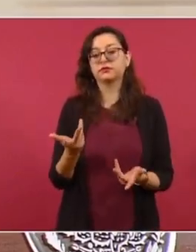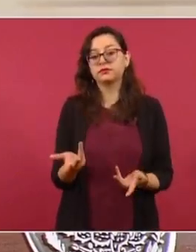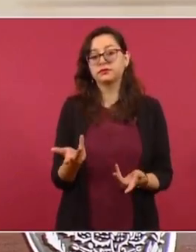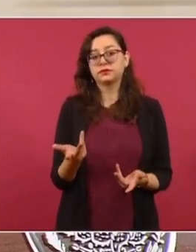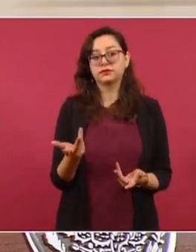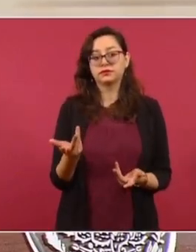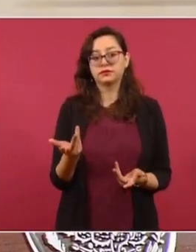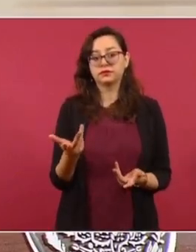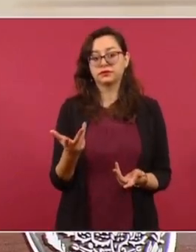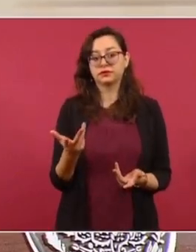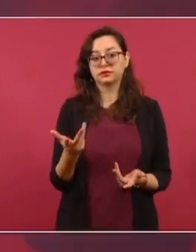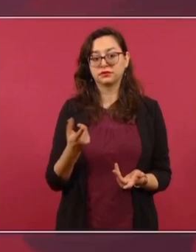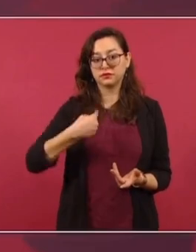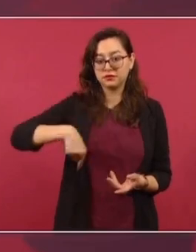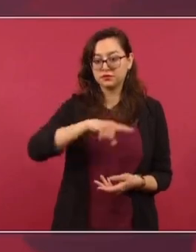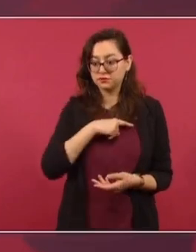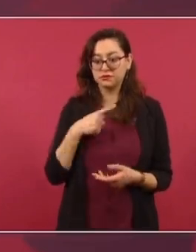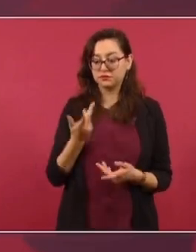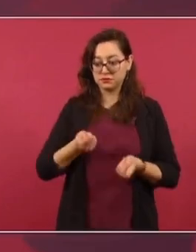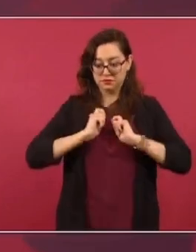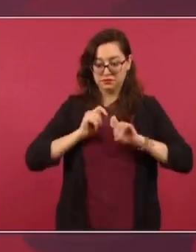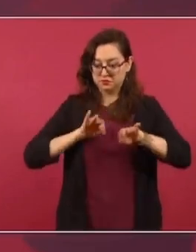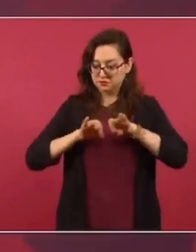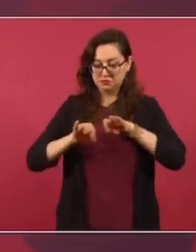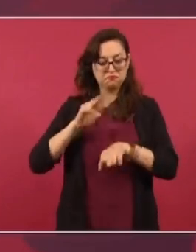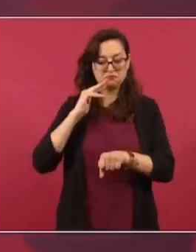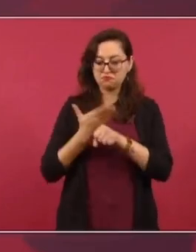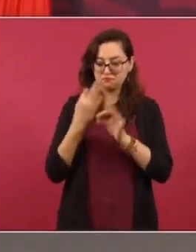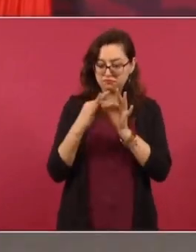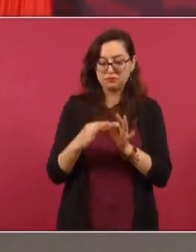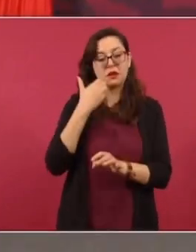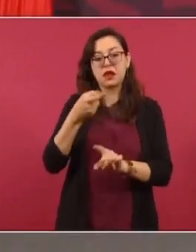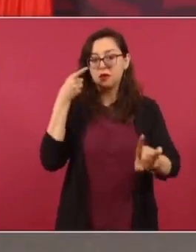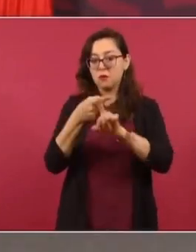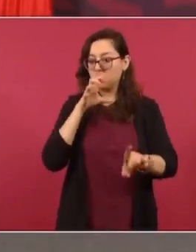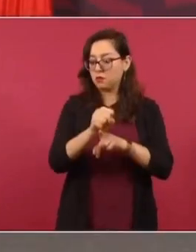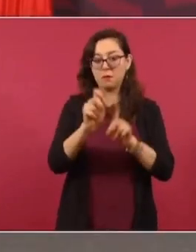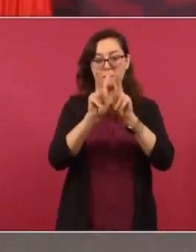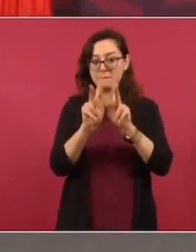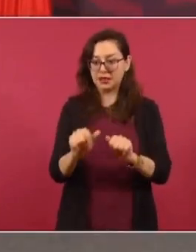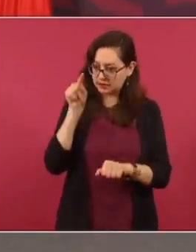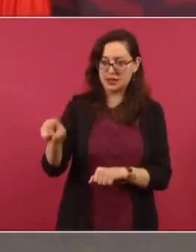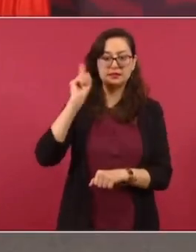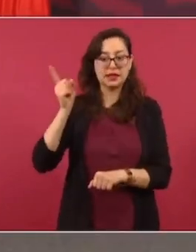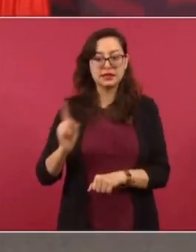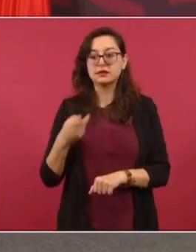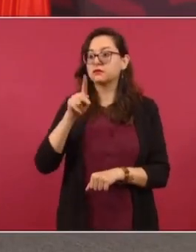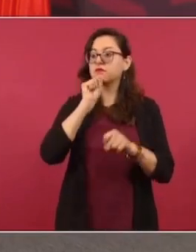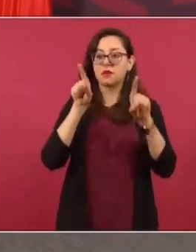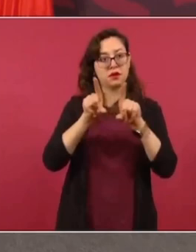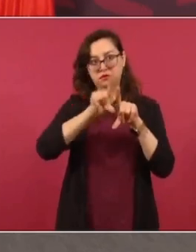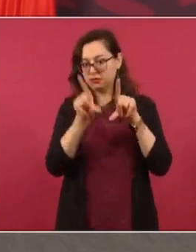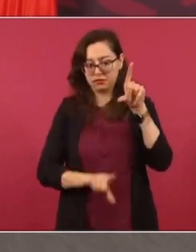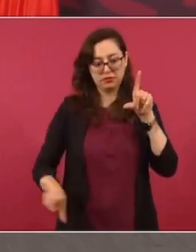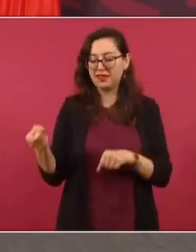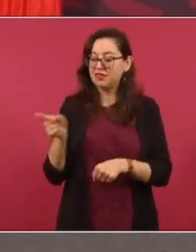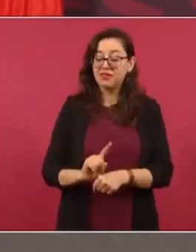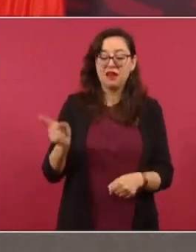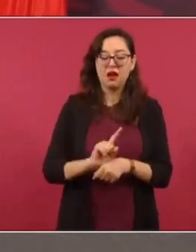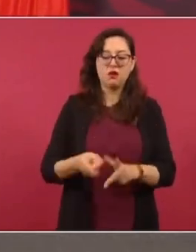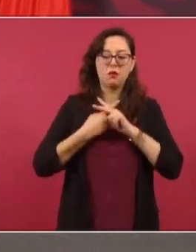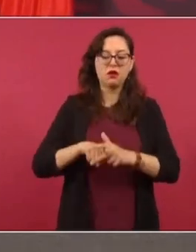estamos haciendo todo lo que nos corresponde, todo, para garantizar la paz en Zacatecas y en todo el país, todos los días, desde las 6 de la